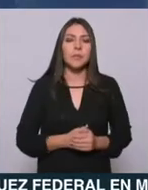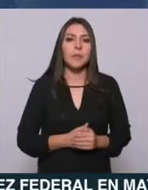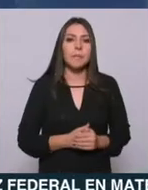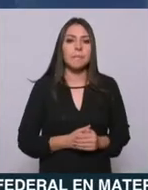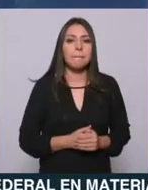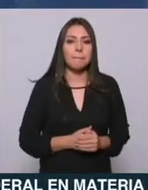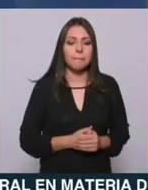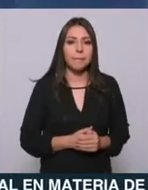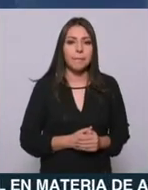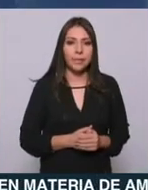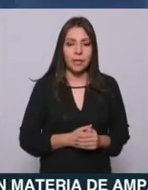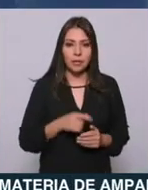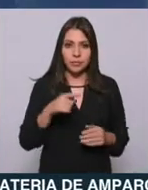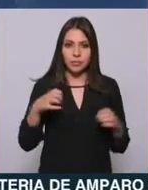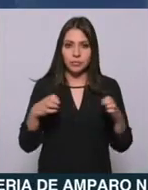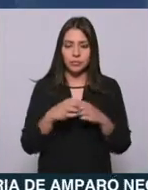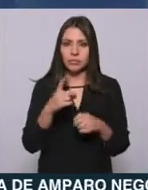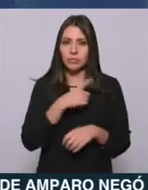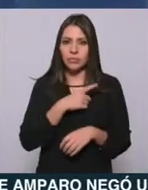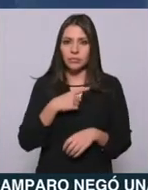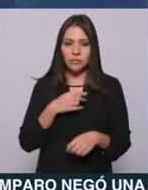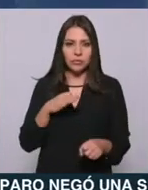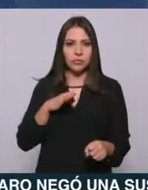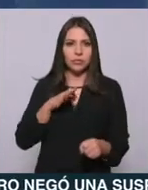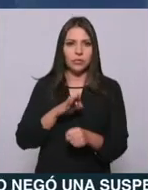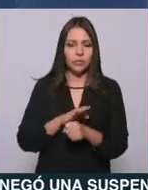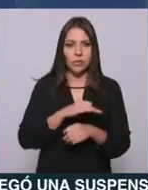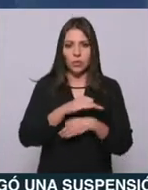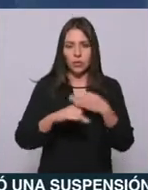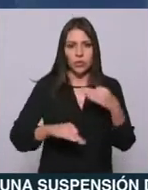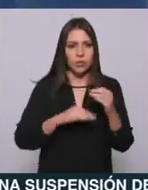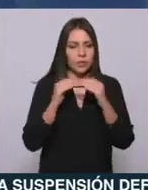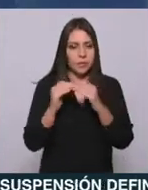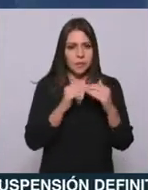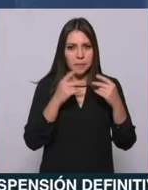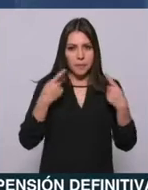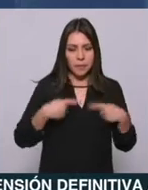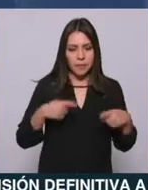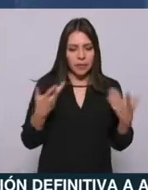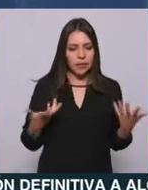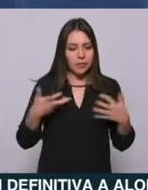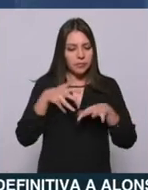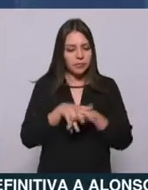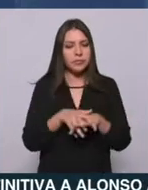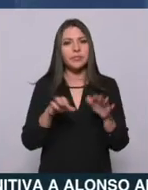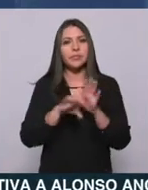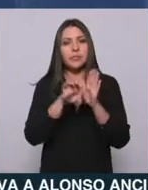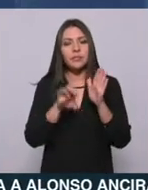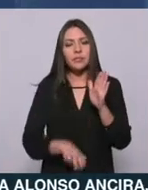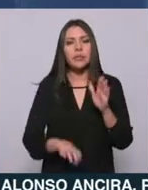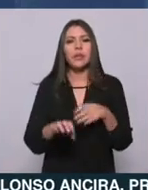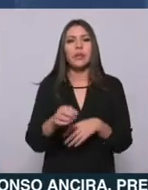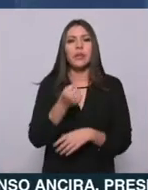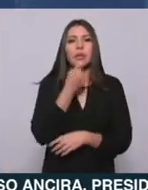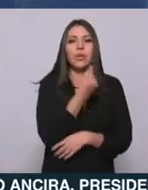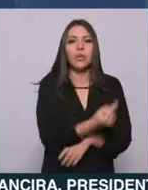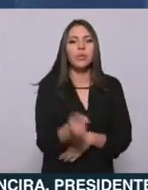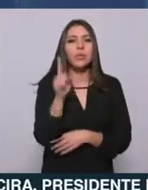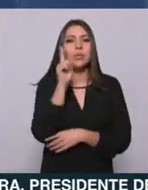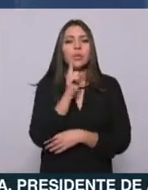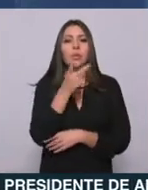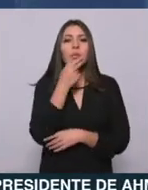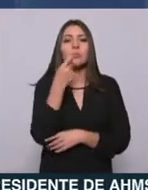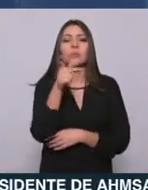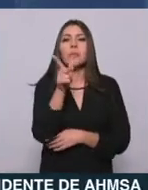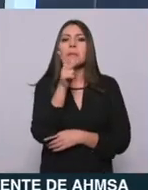que ir de la mano de estrategias de protección integral. Por ejemplo, en los casos de justo las niñas y los niños que quedan desamparados